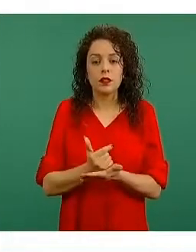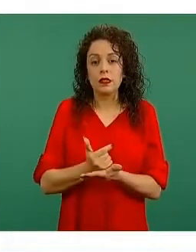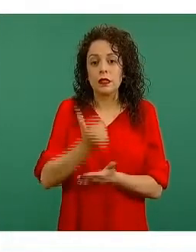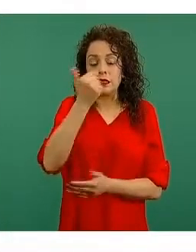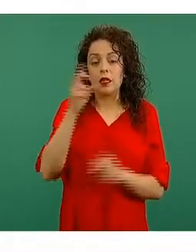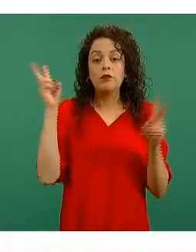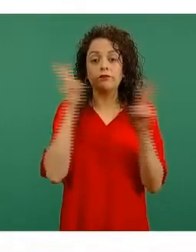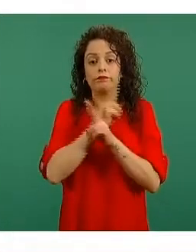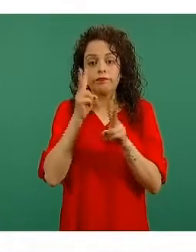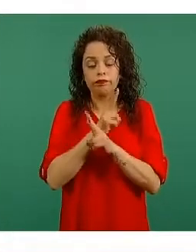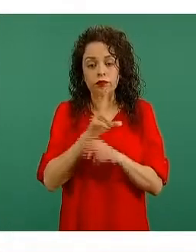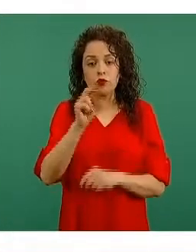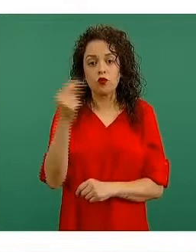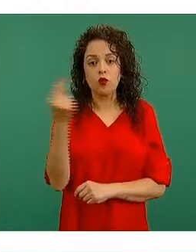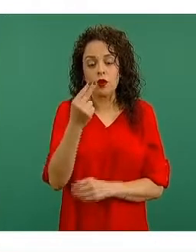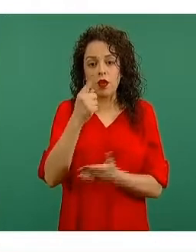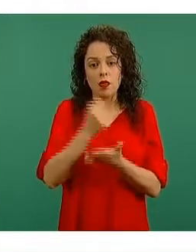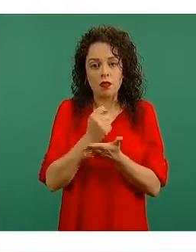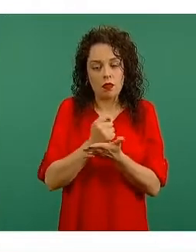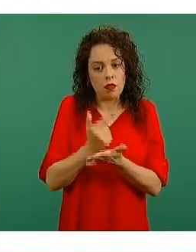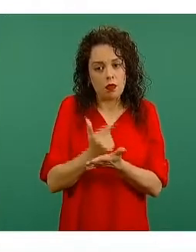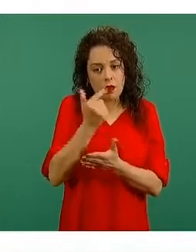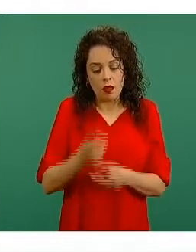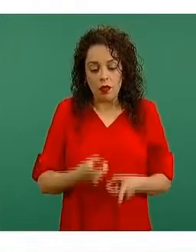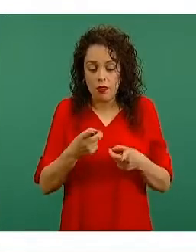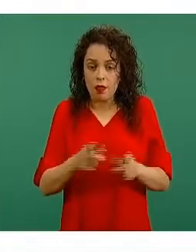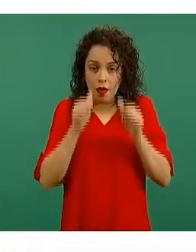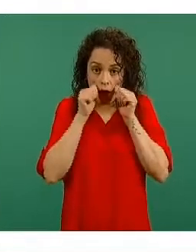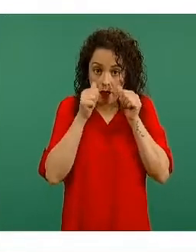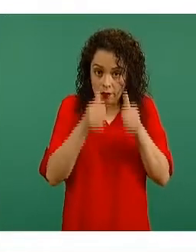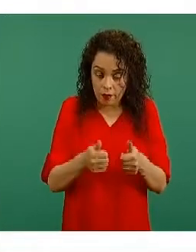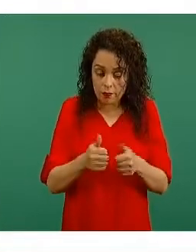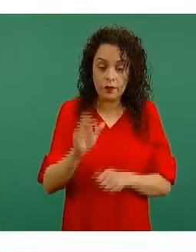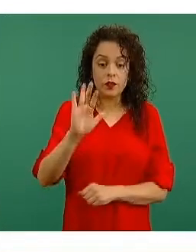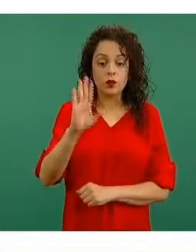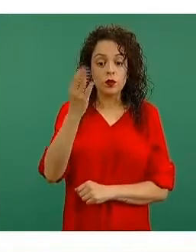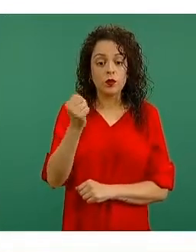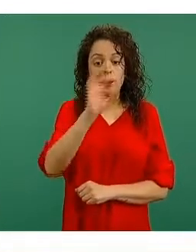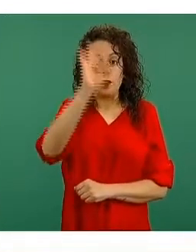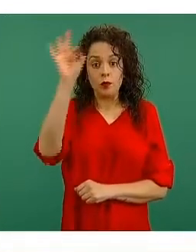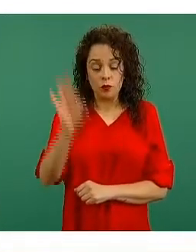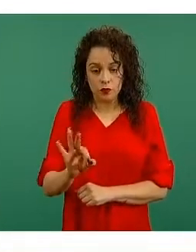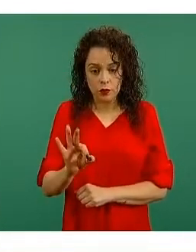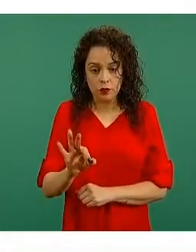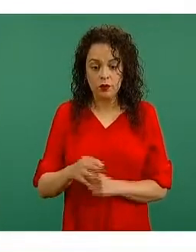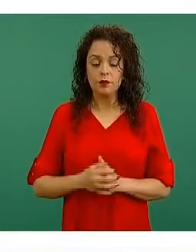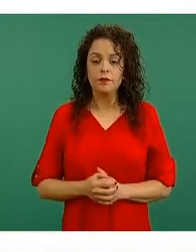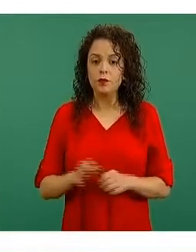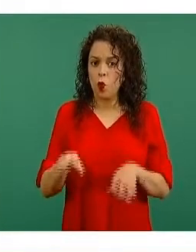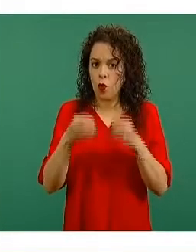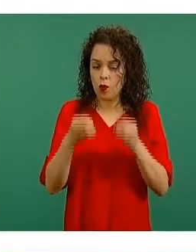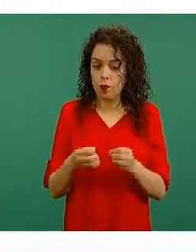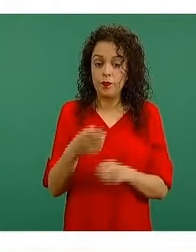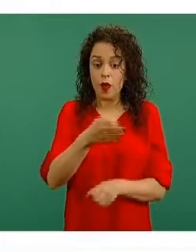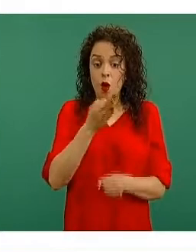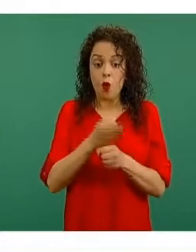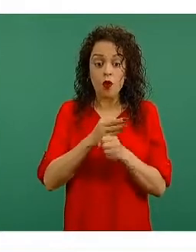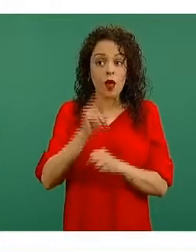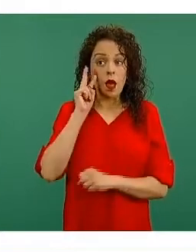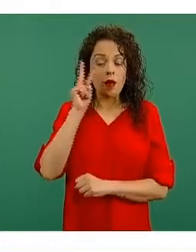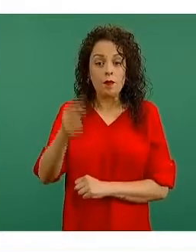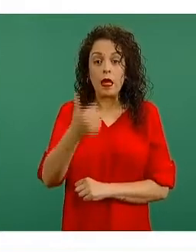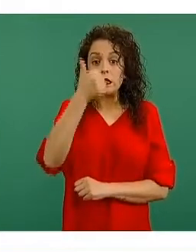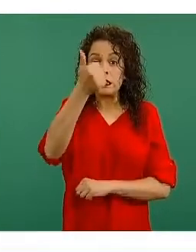no requiere de cuidados críticos, una ocupación del 59%. Hay que prestar atención en estas 6